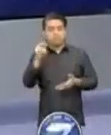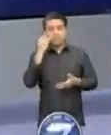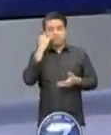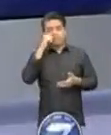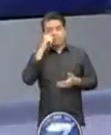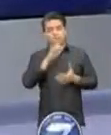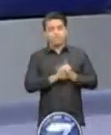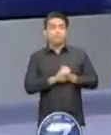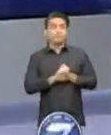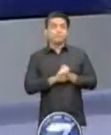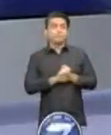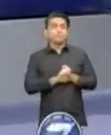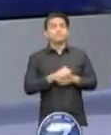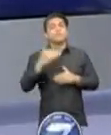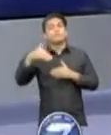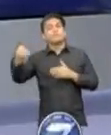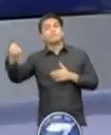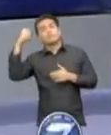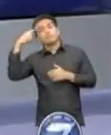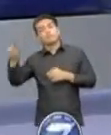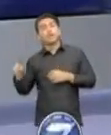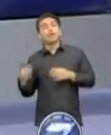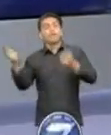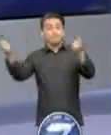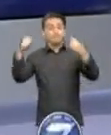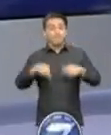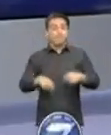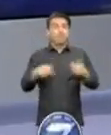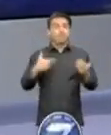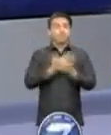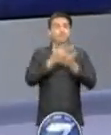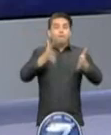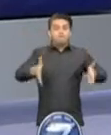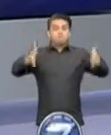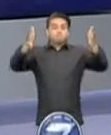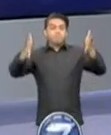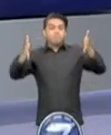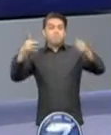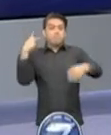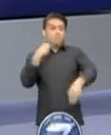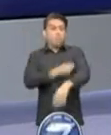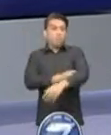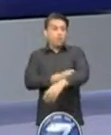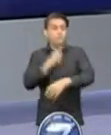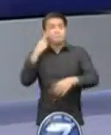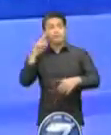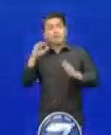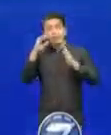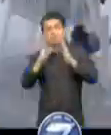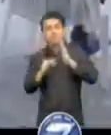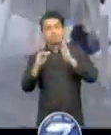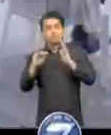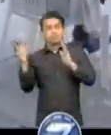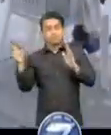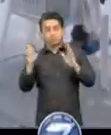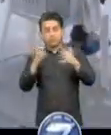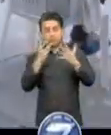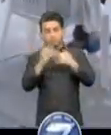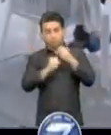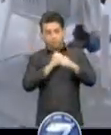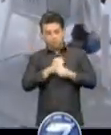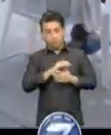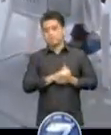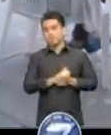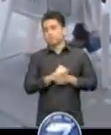en los próximos días llegará a nuestro país un nuevo lote de vacunas pero ahora para menores de edad autoridades de salud pública